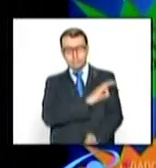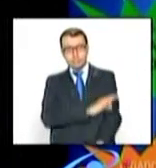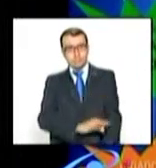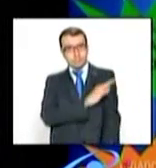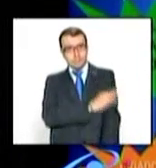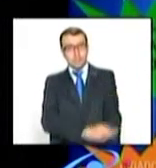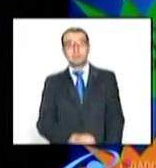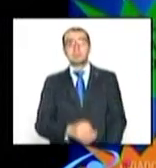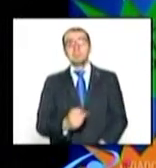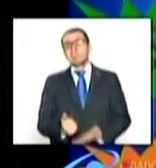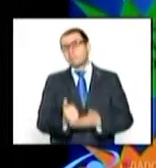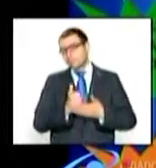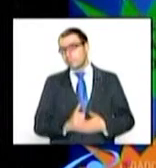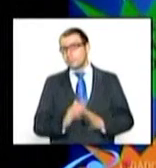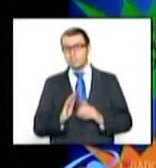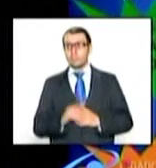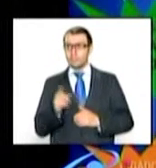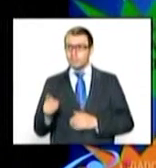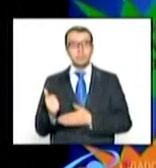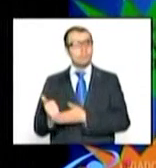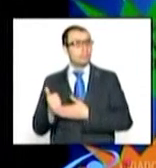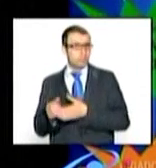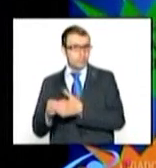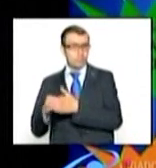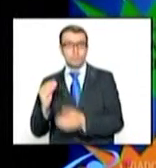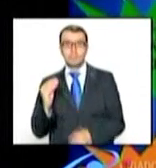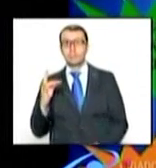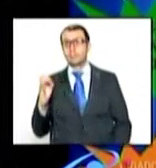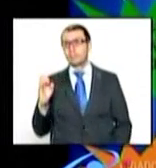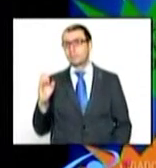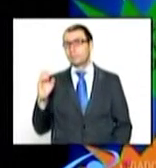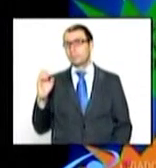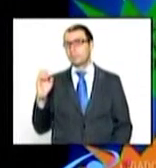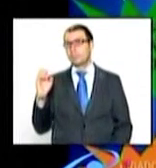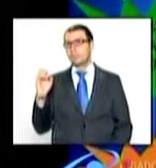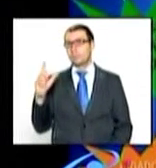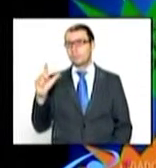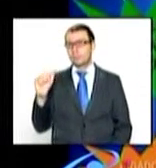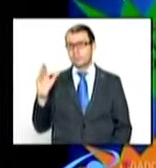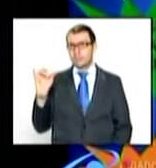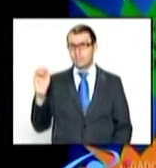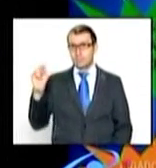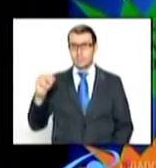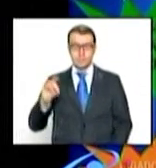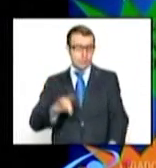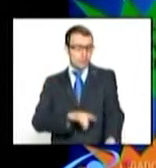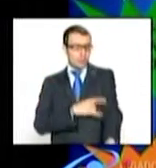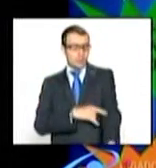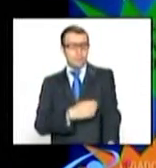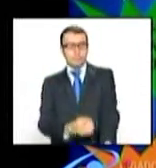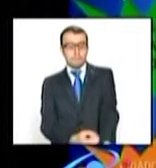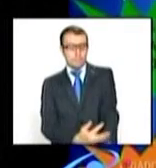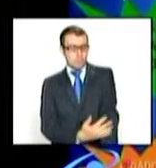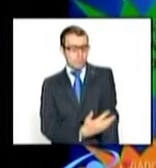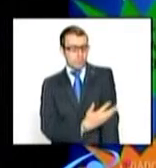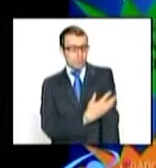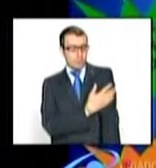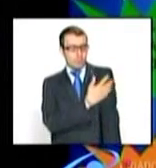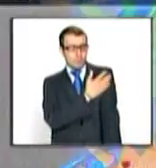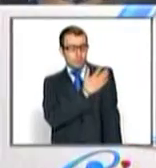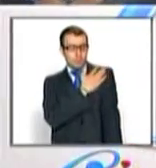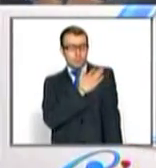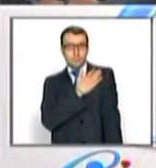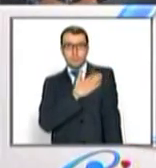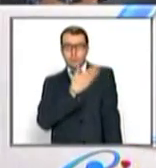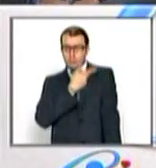es un tratamiento que también se hace de la misma manera, a través de una canalización de la vena y administrando sustancias que son quelantes. Quelantes son sustancias que atrapan